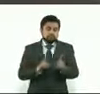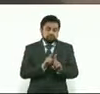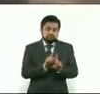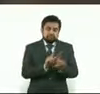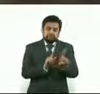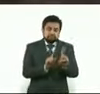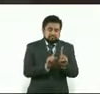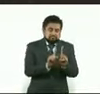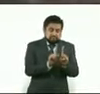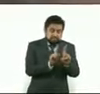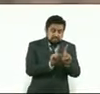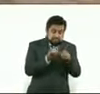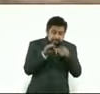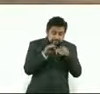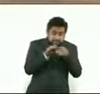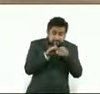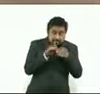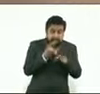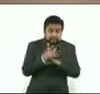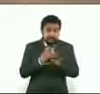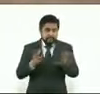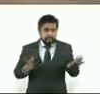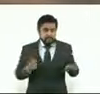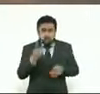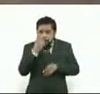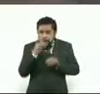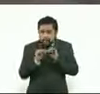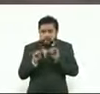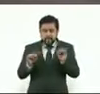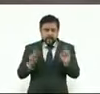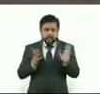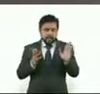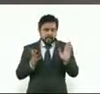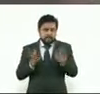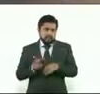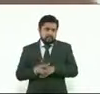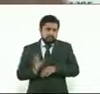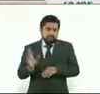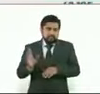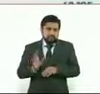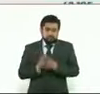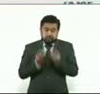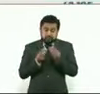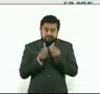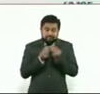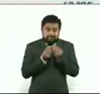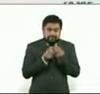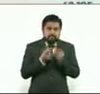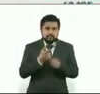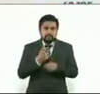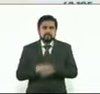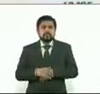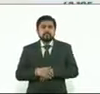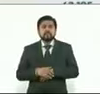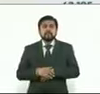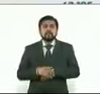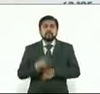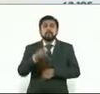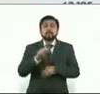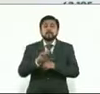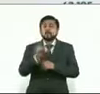medio entre uno y otro. No se alcanza a apreciar en esta toma Roger Ondati, el representante de Kenia.